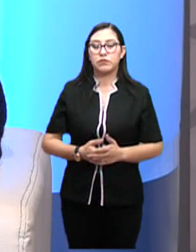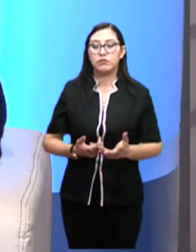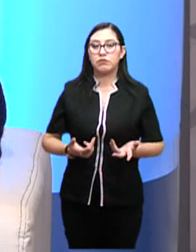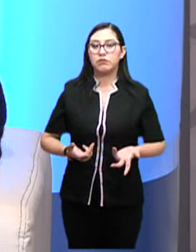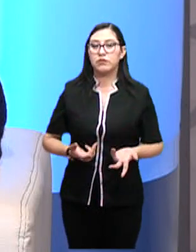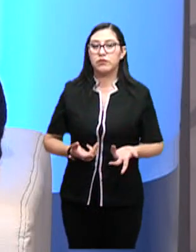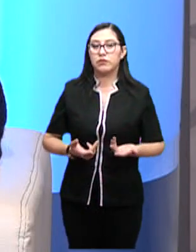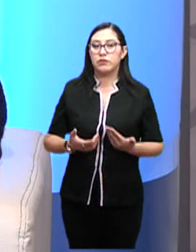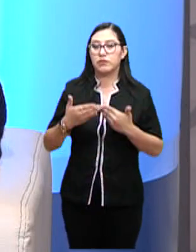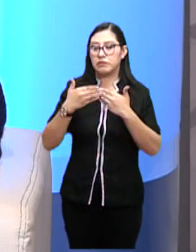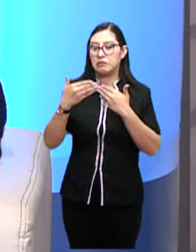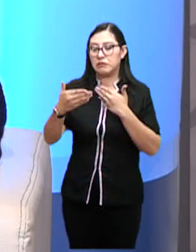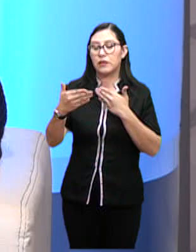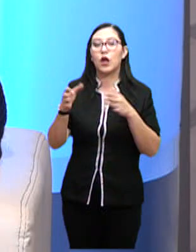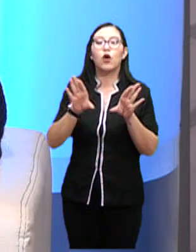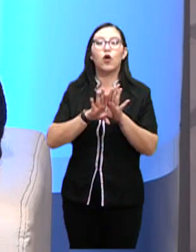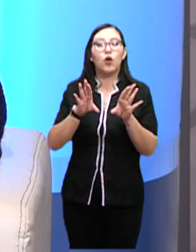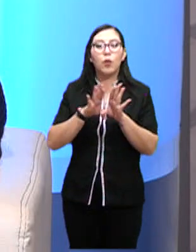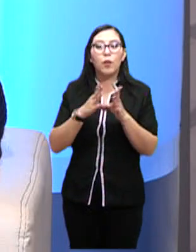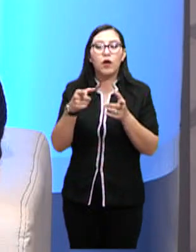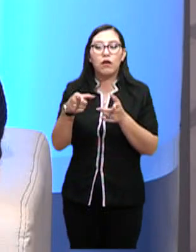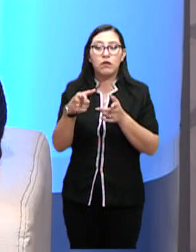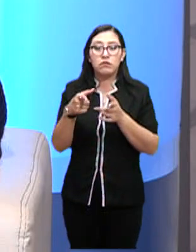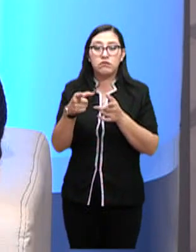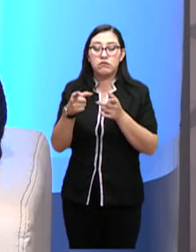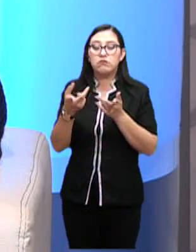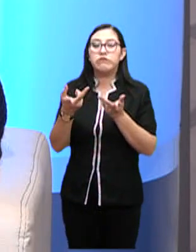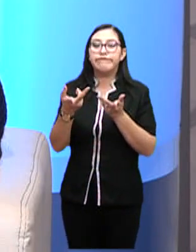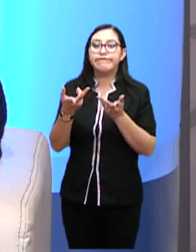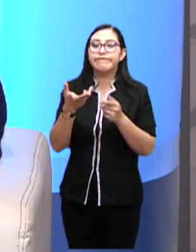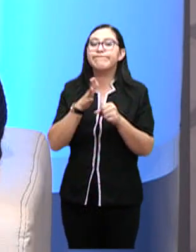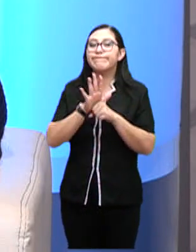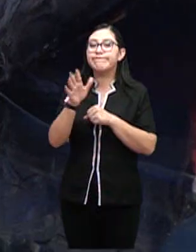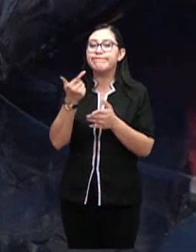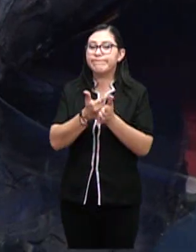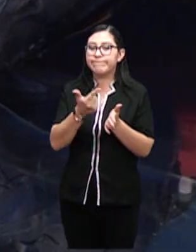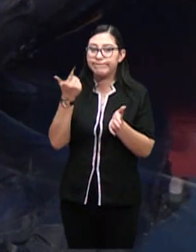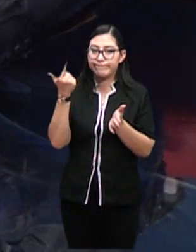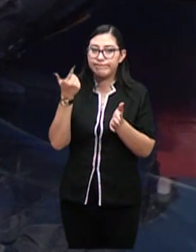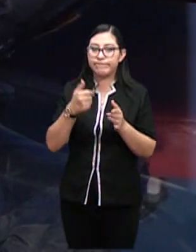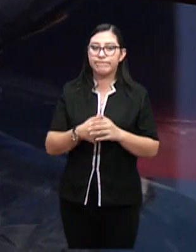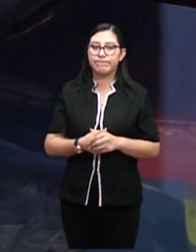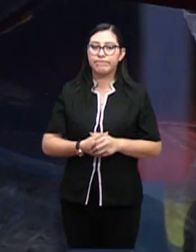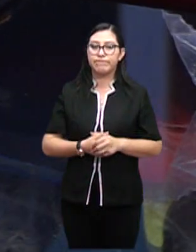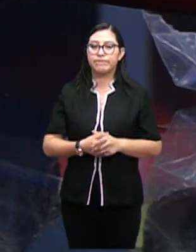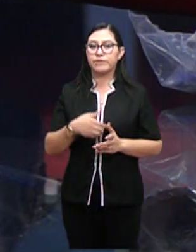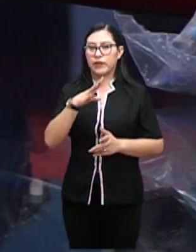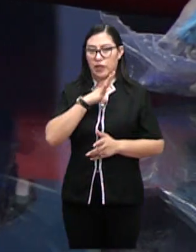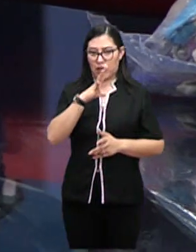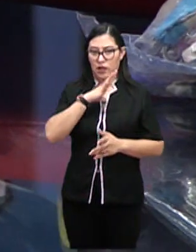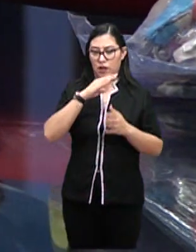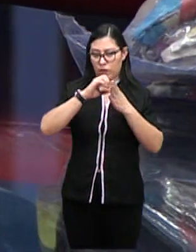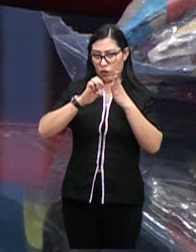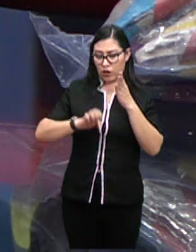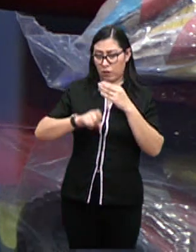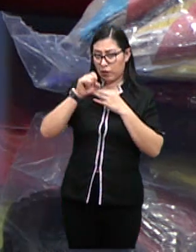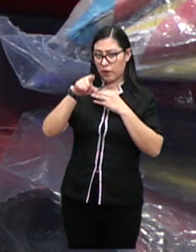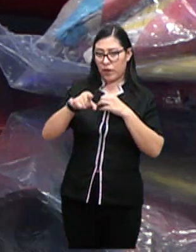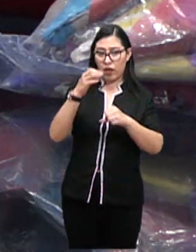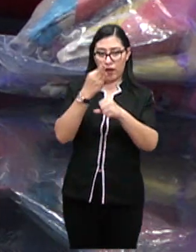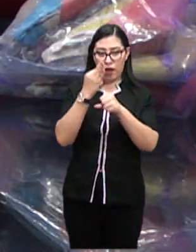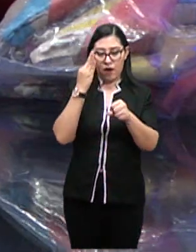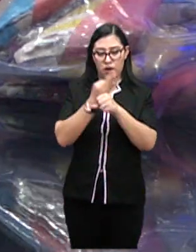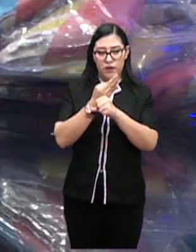entonces tenemos que ver la magnitud de lo que esto representa. Y sí, como dicen, y se está estableciendo en este panel, que tenemos